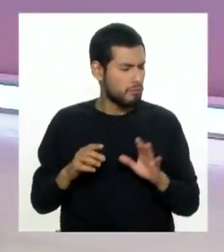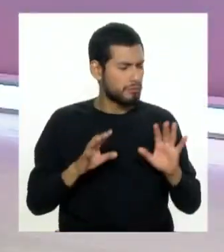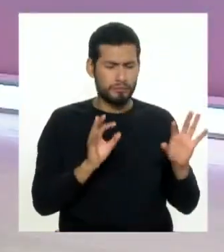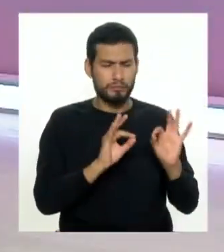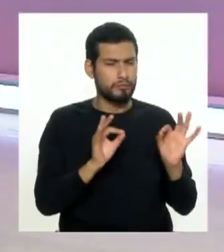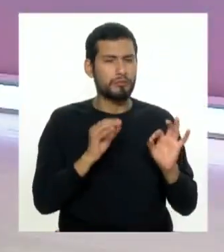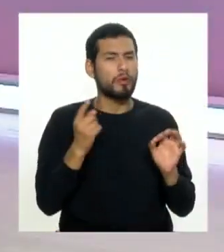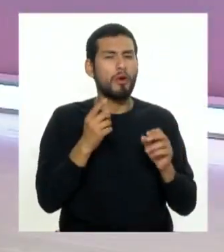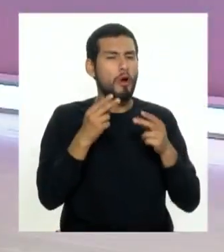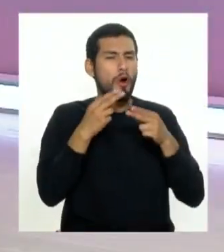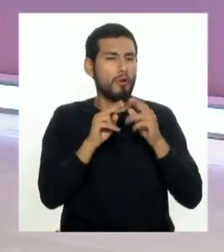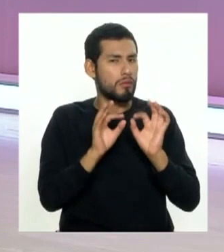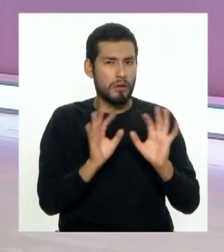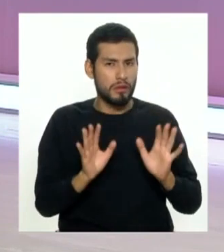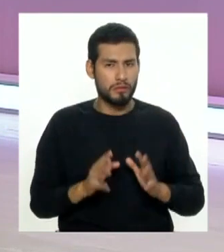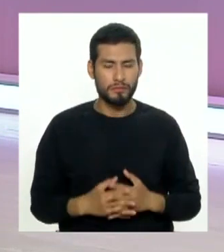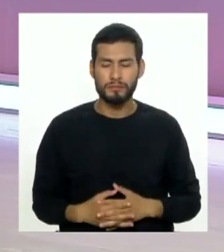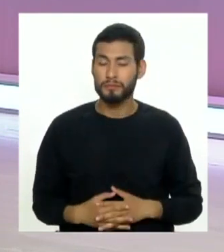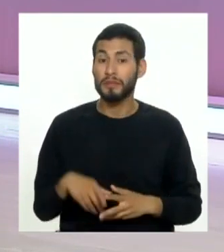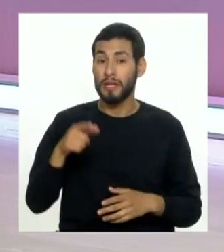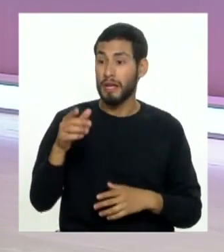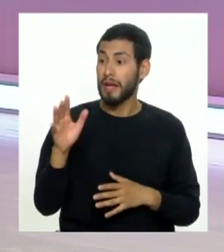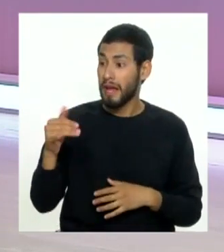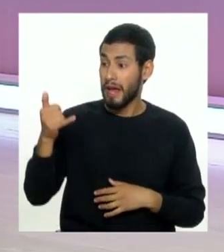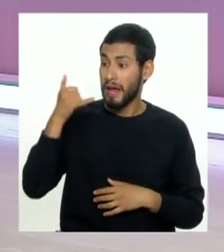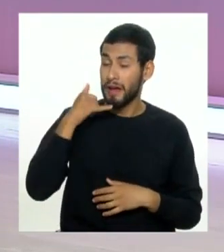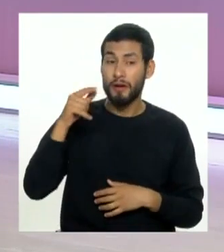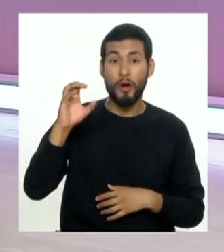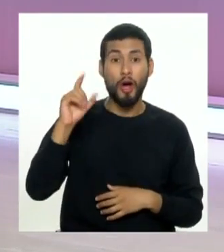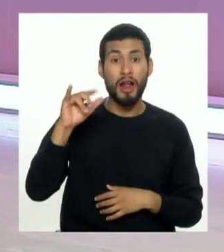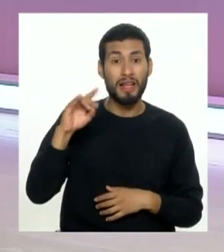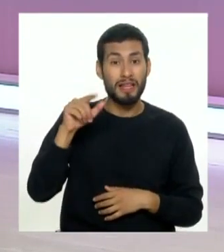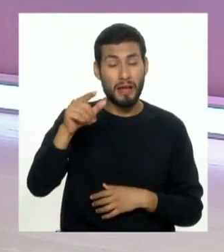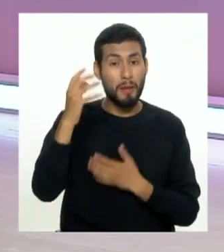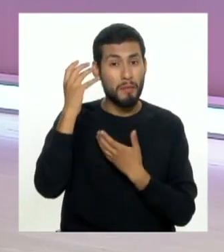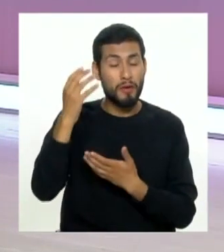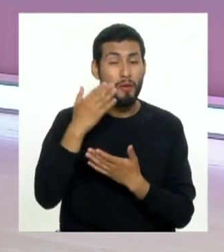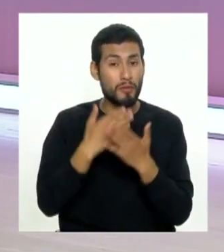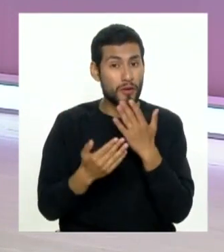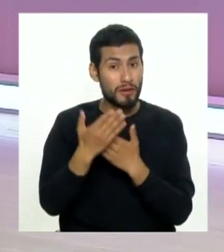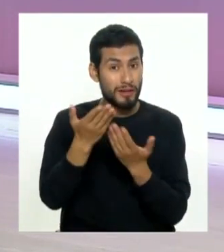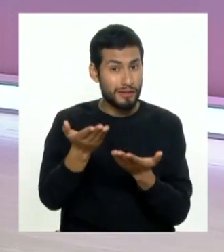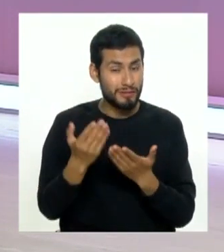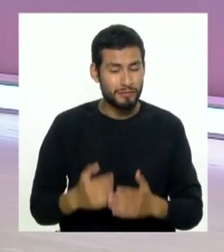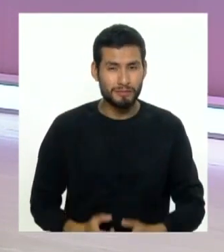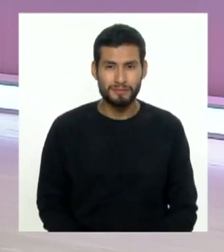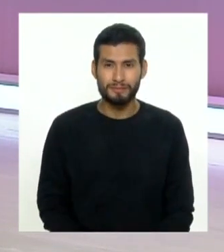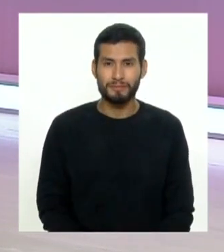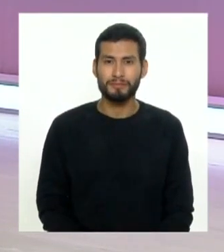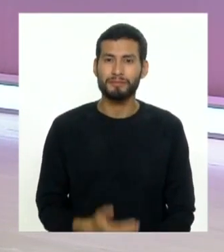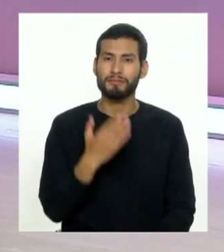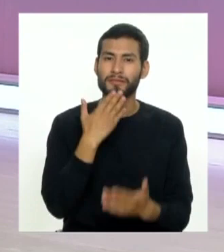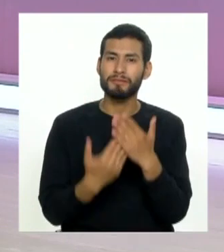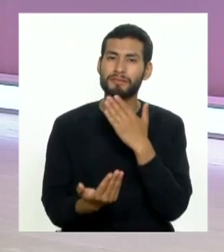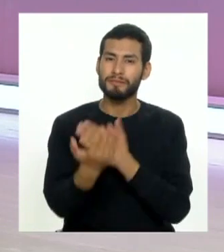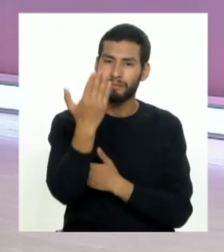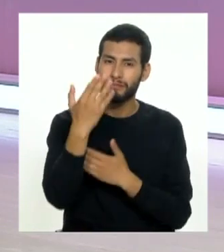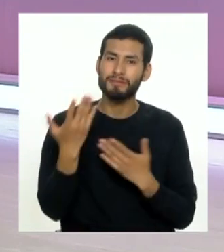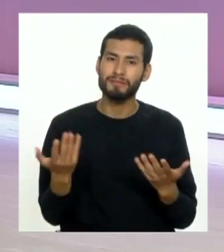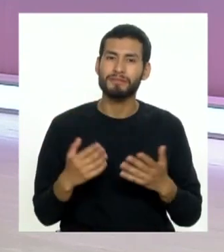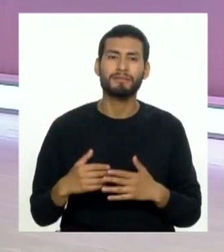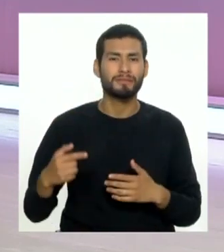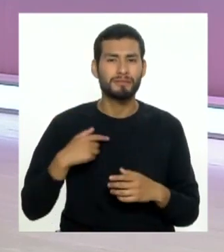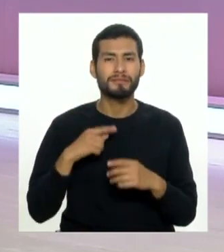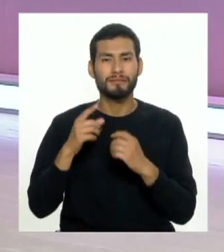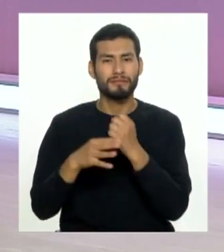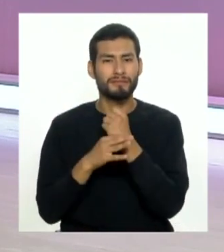tenemos ya una llamada de Olinda de Piura. Buenos días, Olinda. ¿Cuál es tu consulta? ¿Qué tal, señorita? Buenos días. Estoy escuchando al